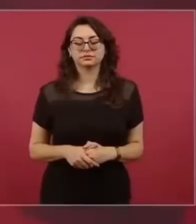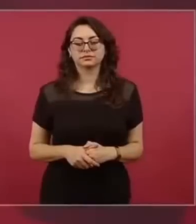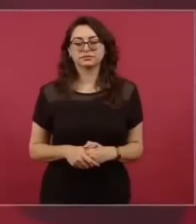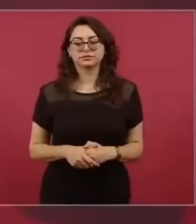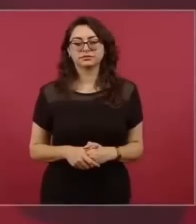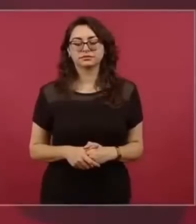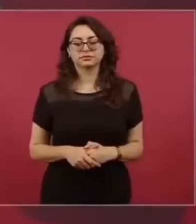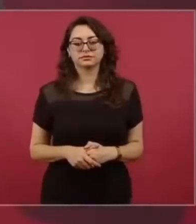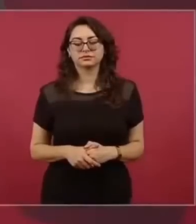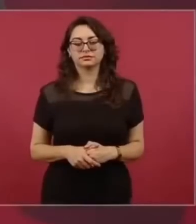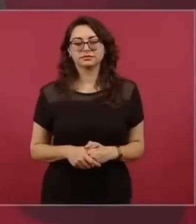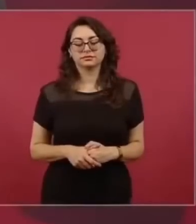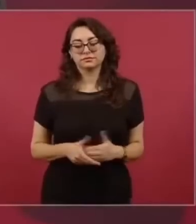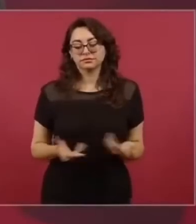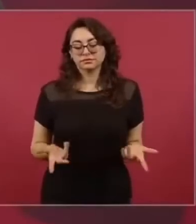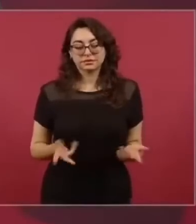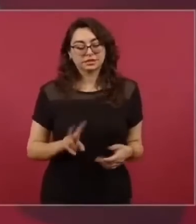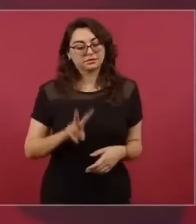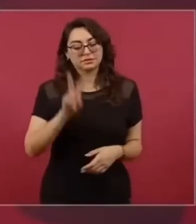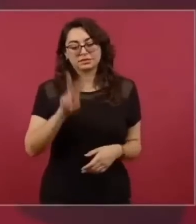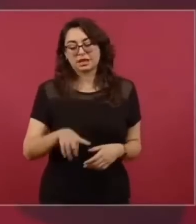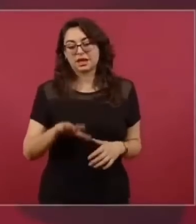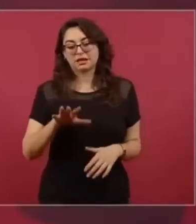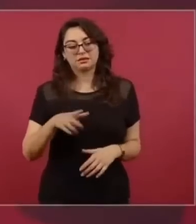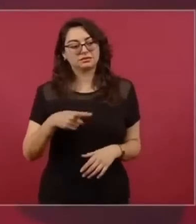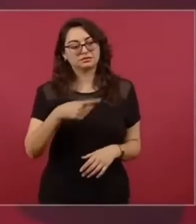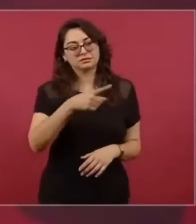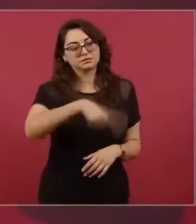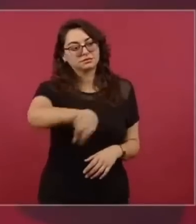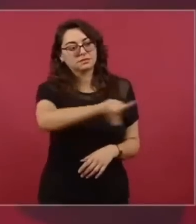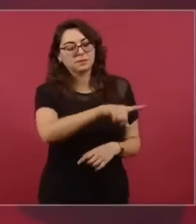me da a mí hasta pena, ¿no?